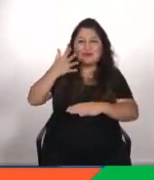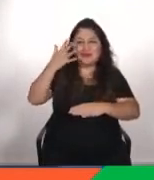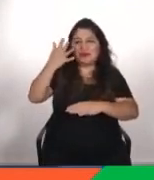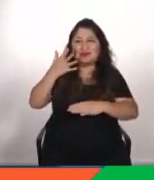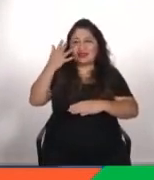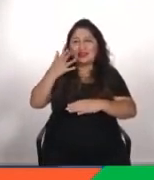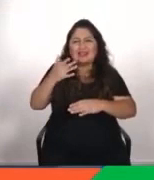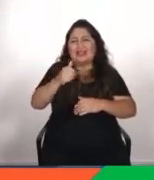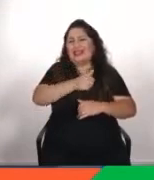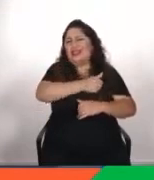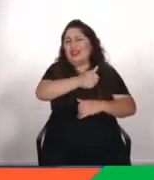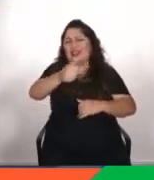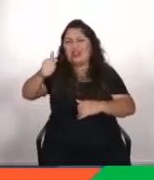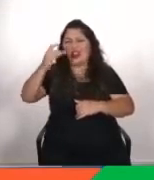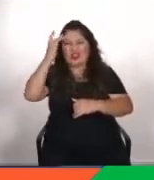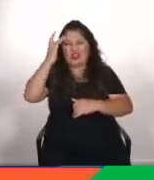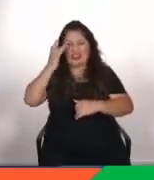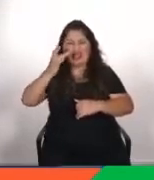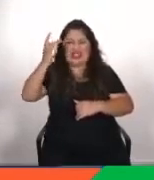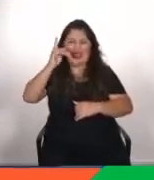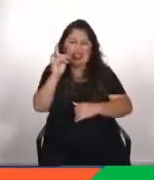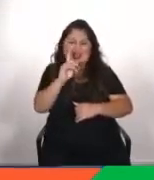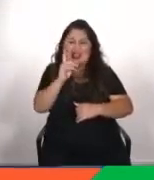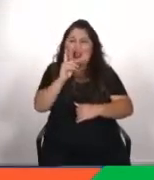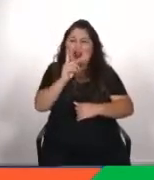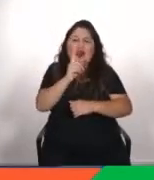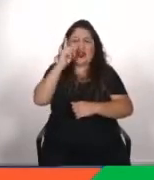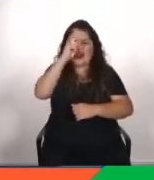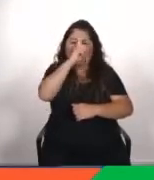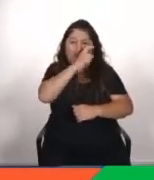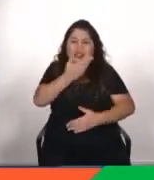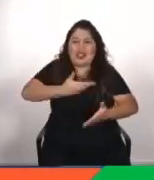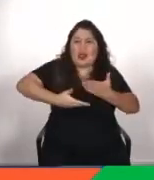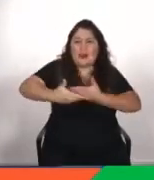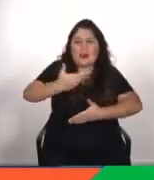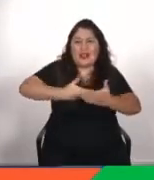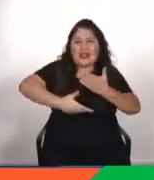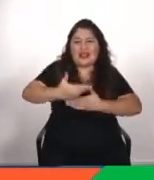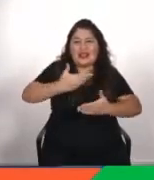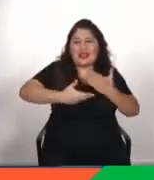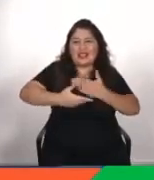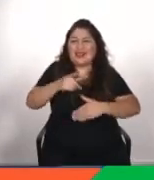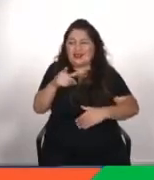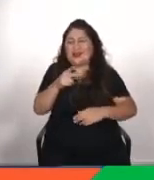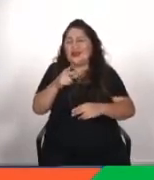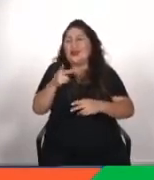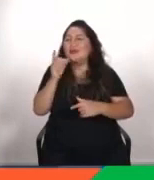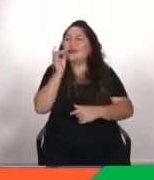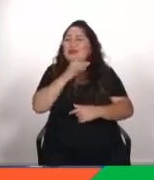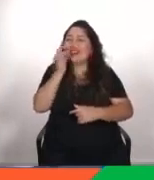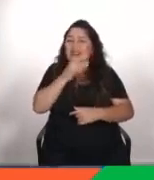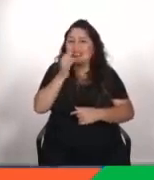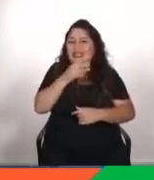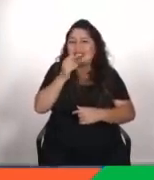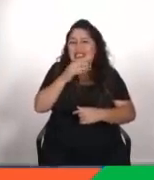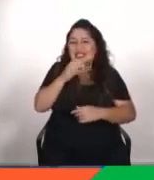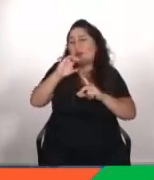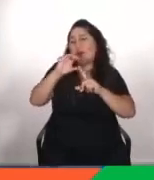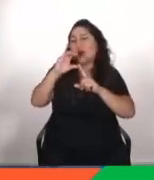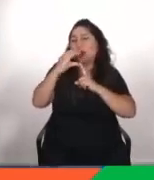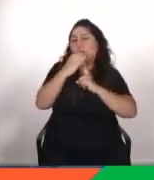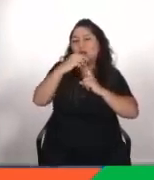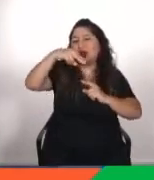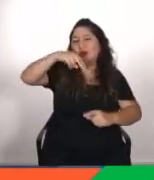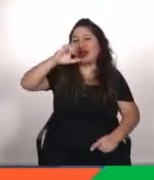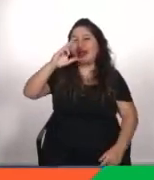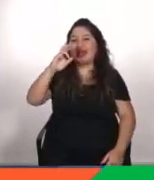los nerds y los cerebritos como que no sociabilizamos mucho, y como que haces... muchos chistes de eso, de la cultura nerd un poco, y